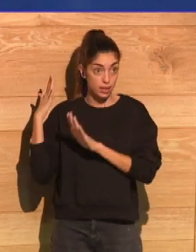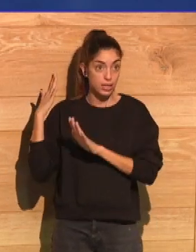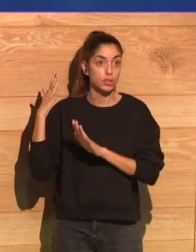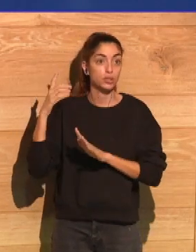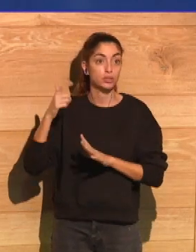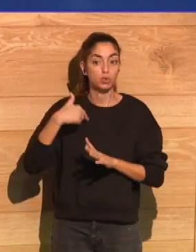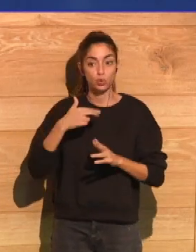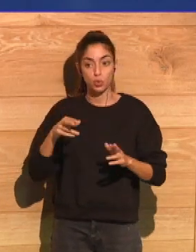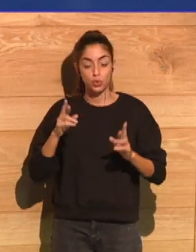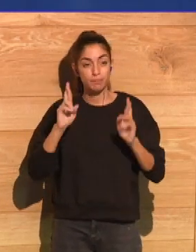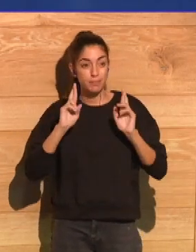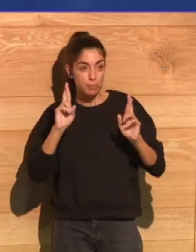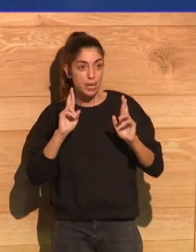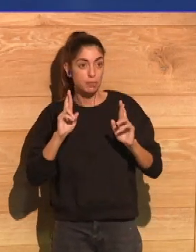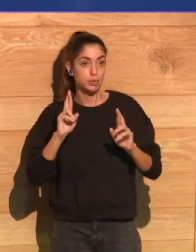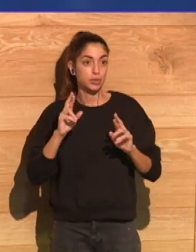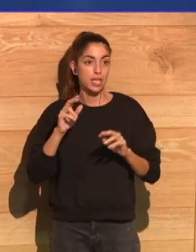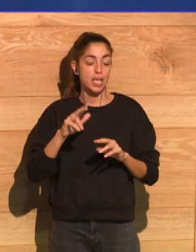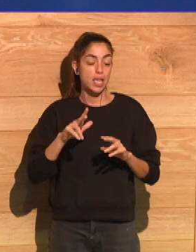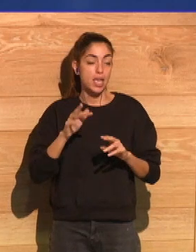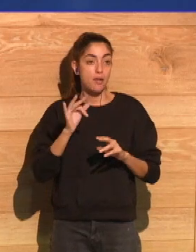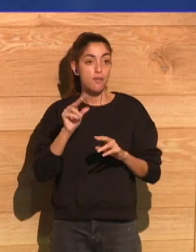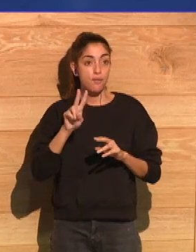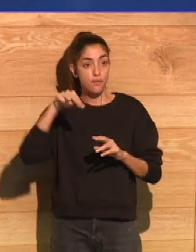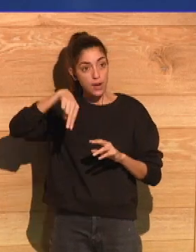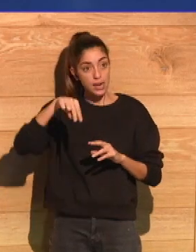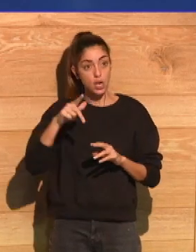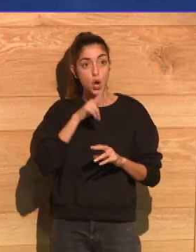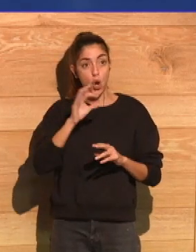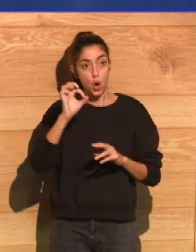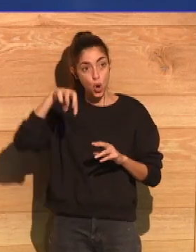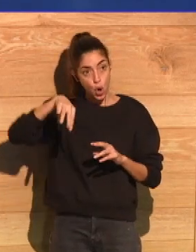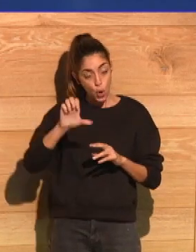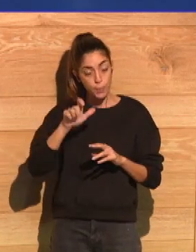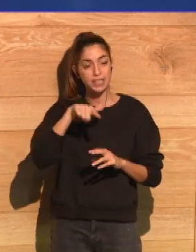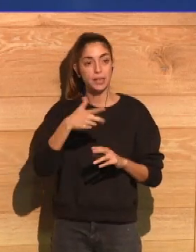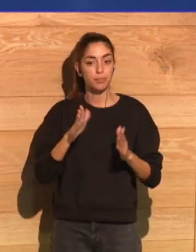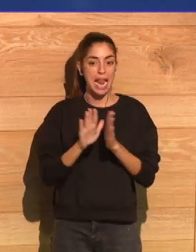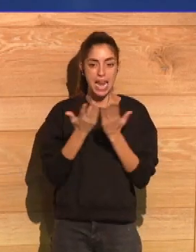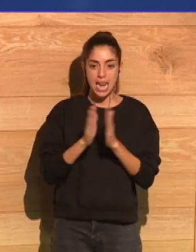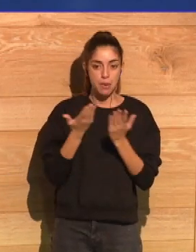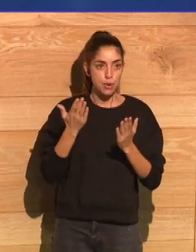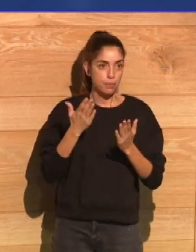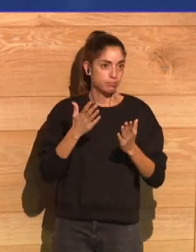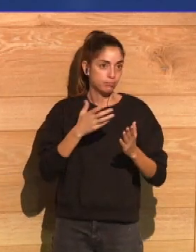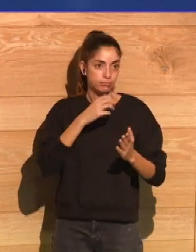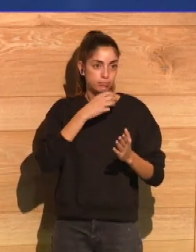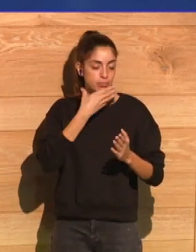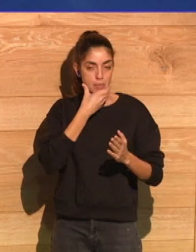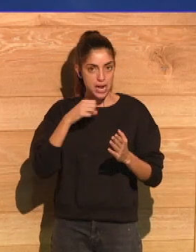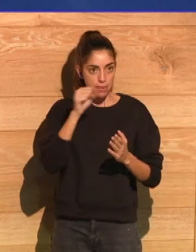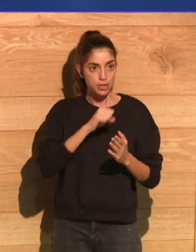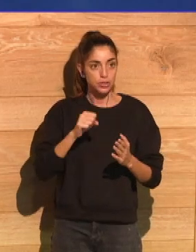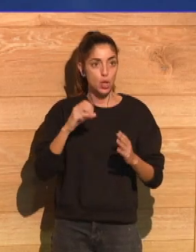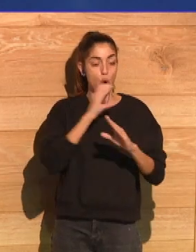esperando algo de la autora de Fan Home, pues es mucho tiempo. Fan Home, que ya sabéis que es esa obra canónica diría,